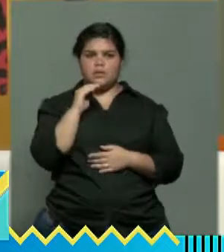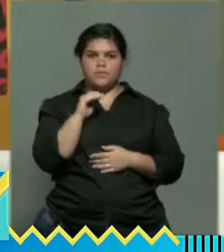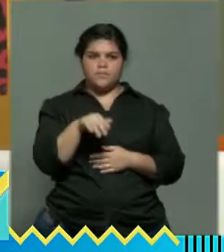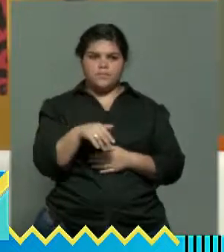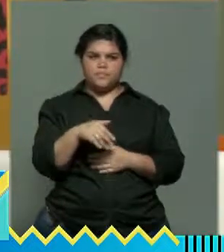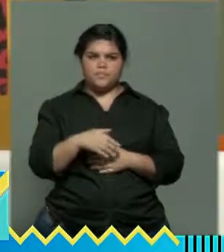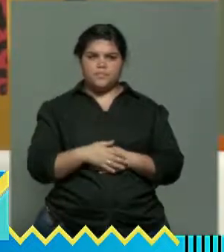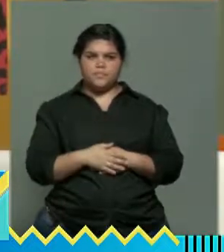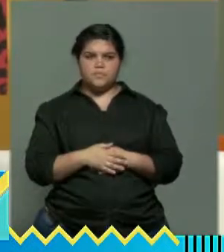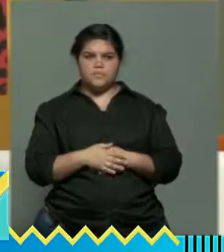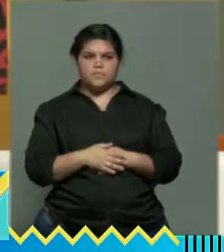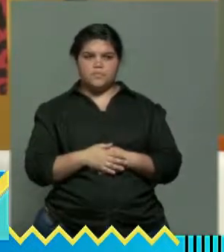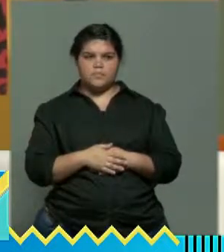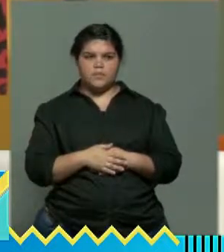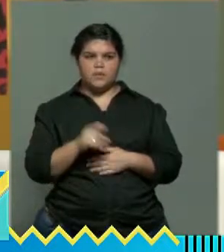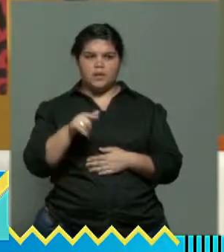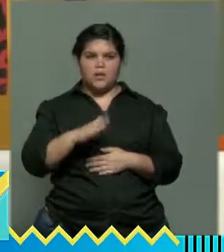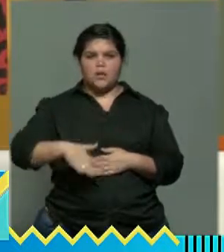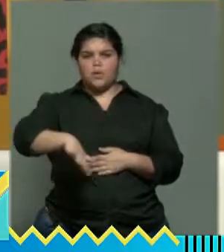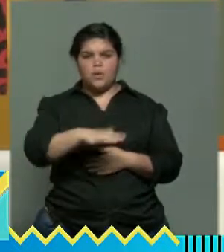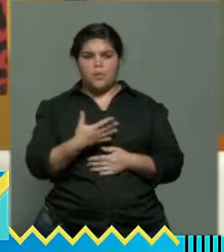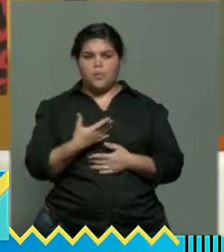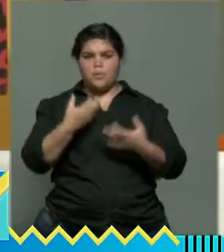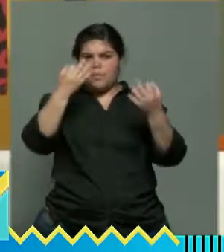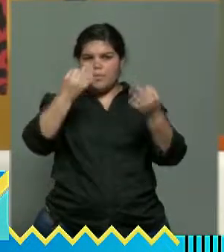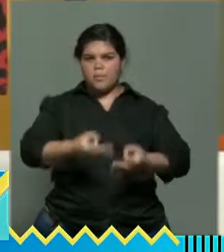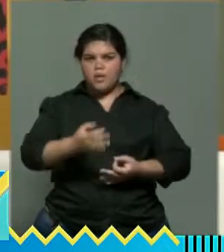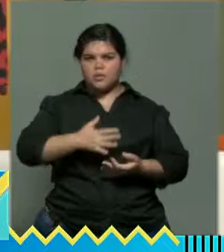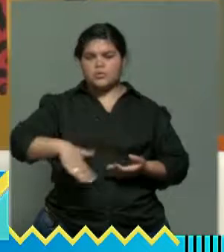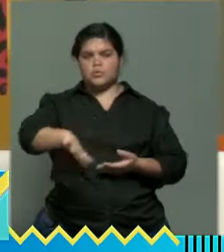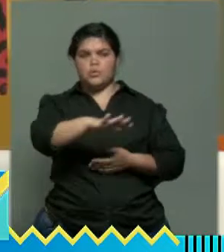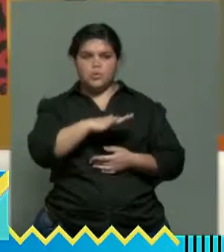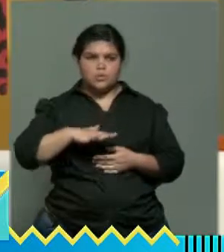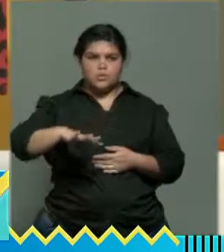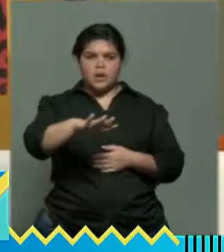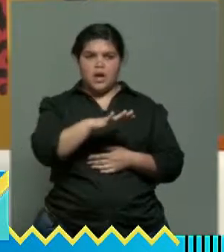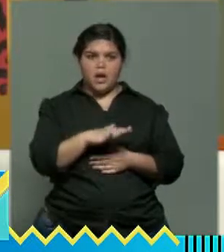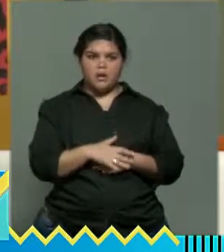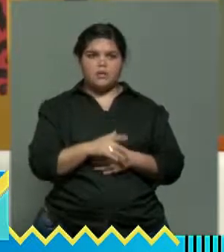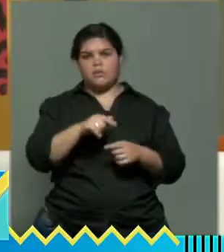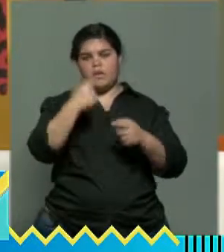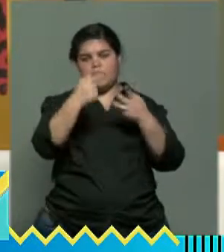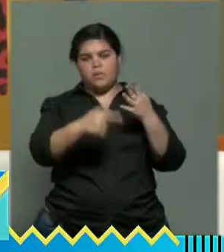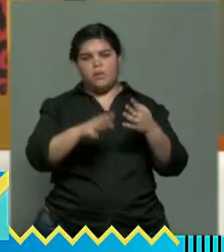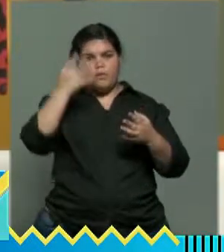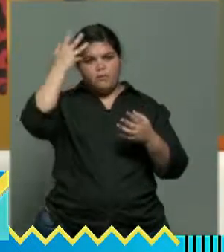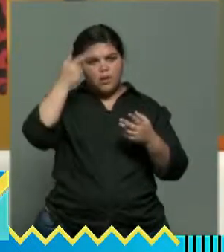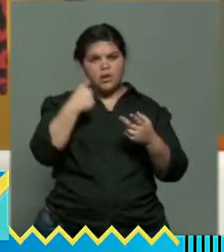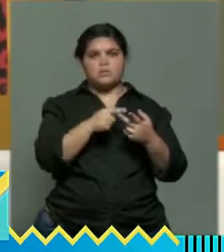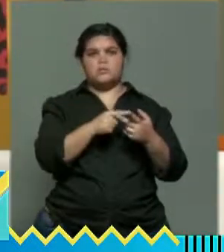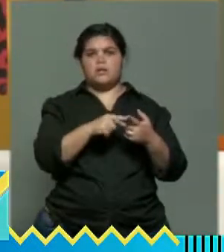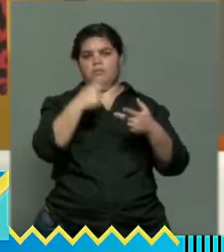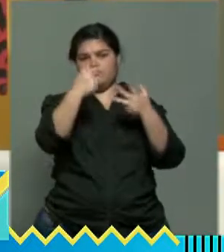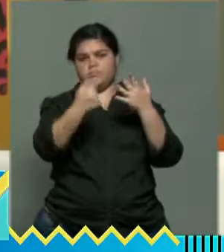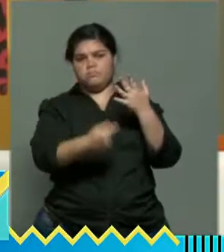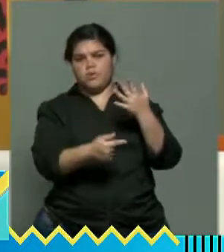social, ¿viste? En la cultura, si vos vas a California, vas a Australia, Nueva Zelanda, donde digo Francia, claro, o España e Italia, te das